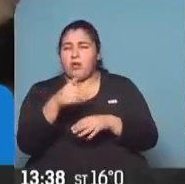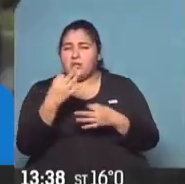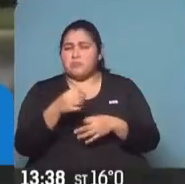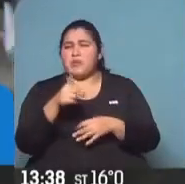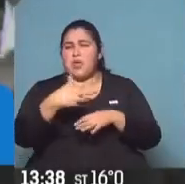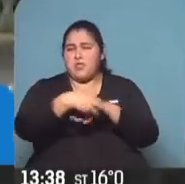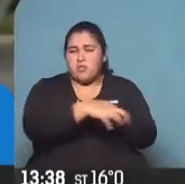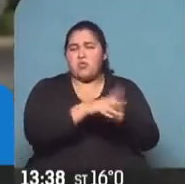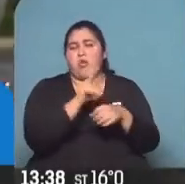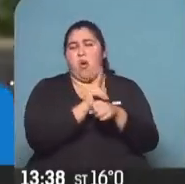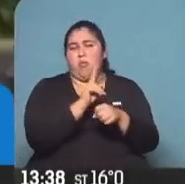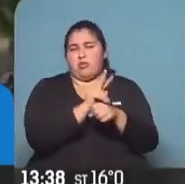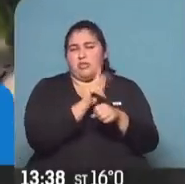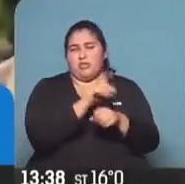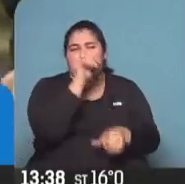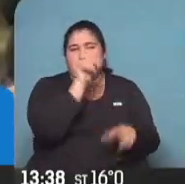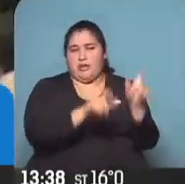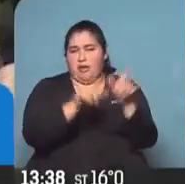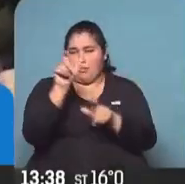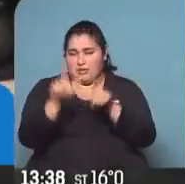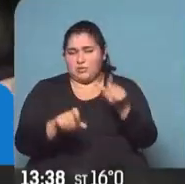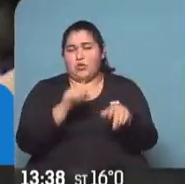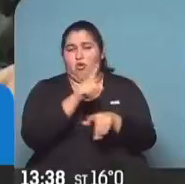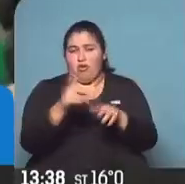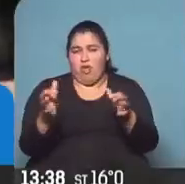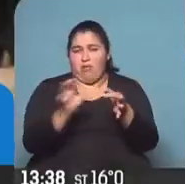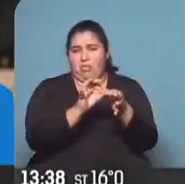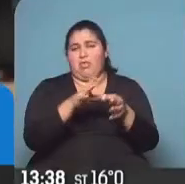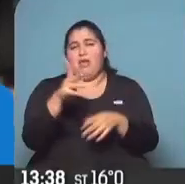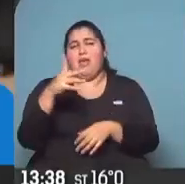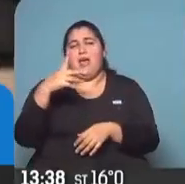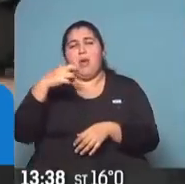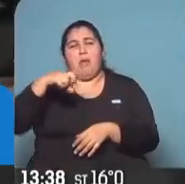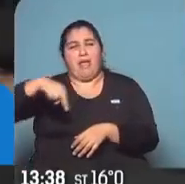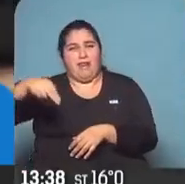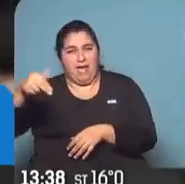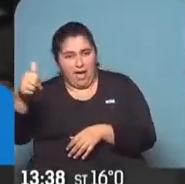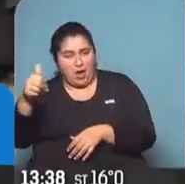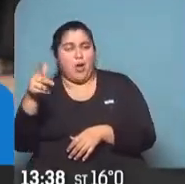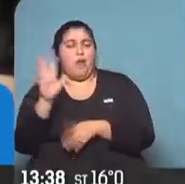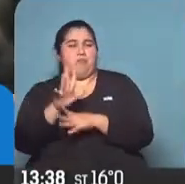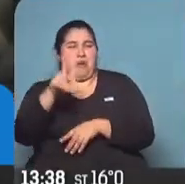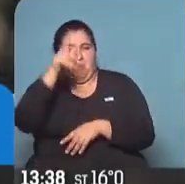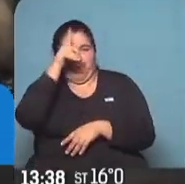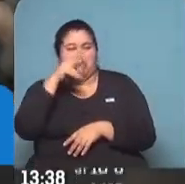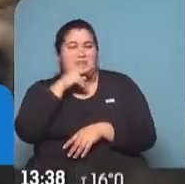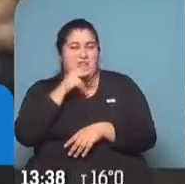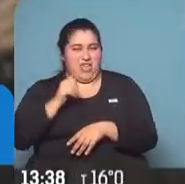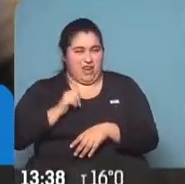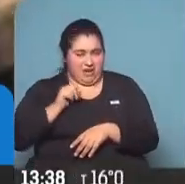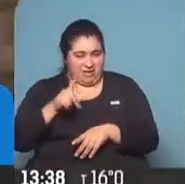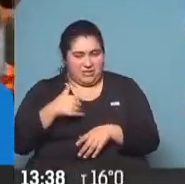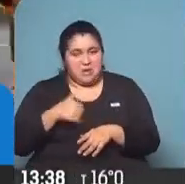la dirección de producción ciudadana de la prefectura naval actualmente hay una